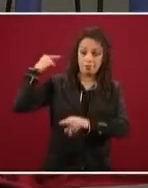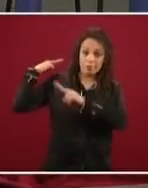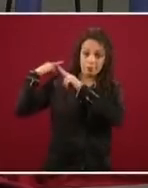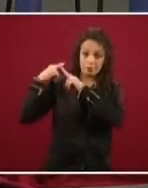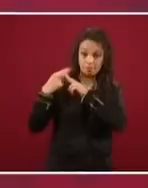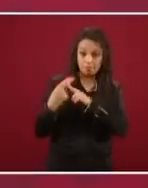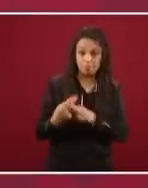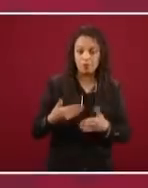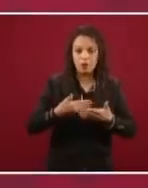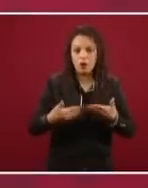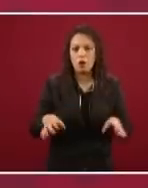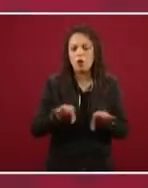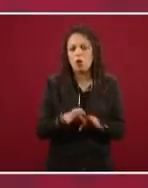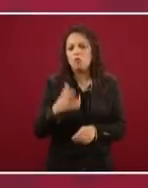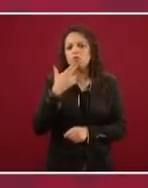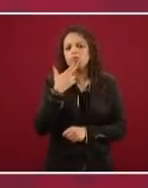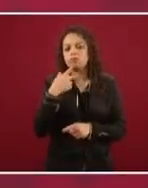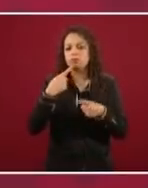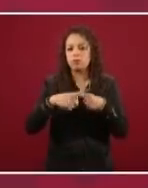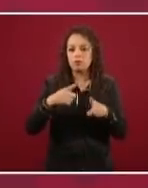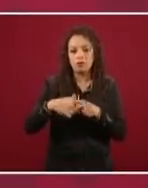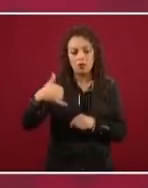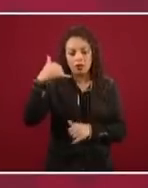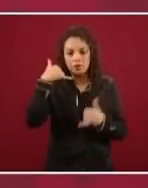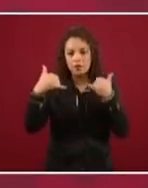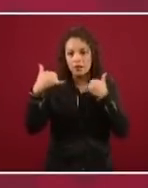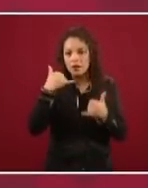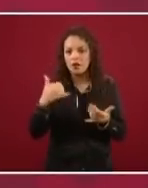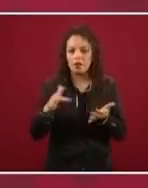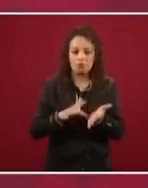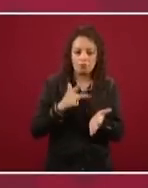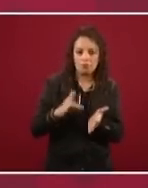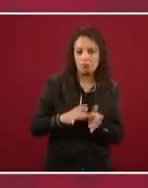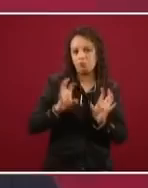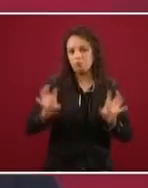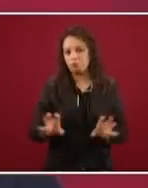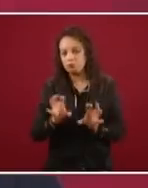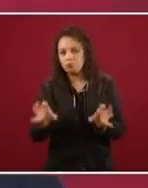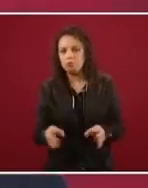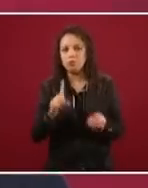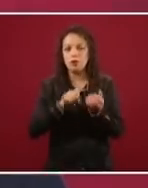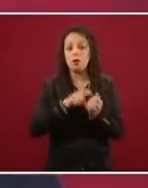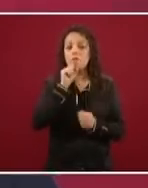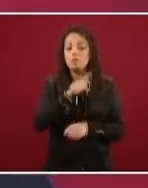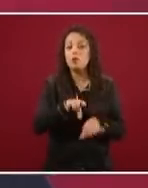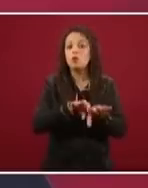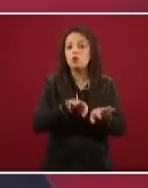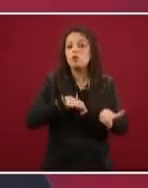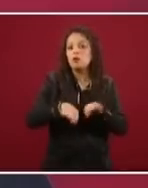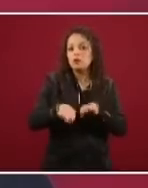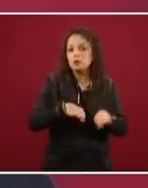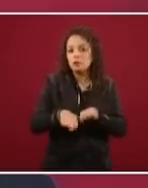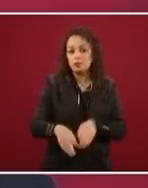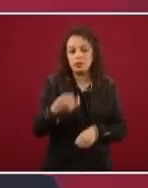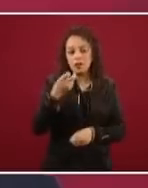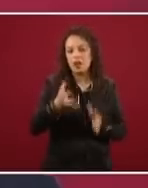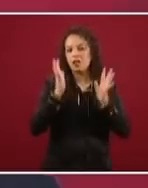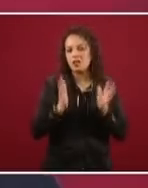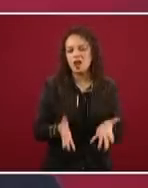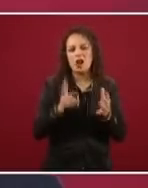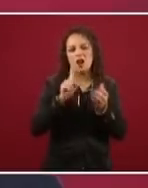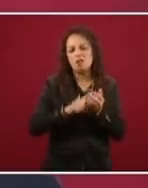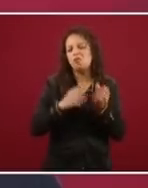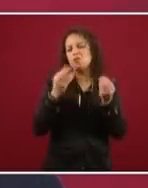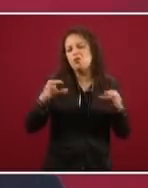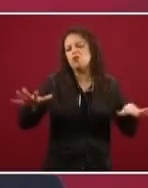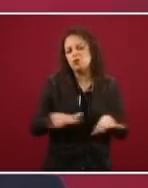todos dispositivos cómo nos comunicamos cómo trabajamos realmente está cambiando y ha cambiado por tanto es